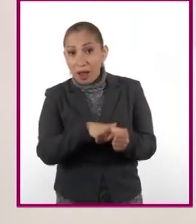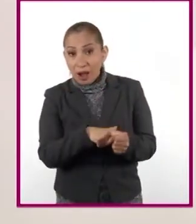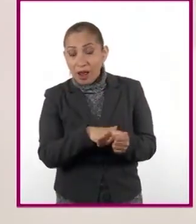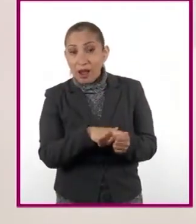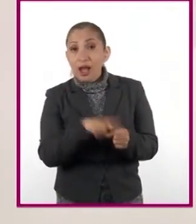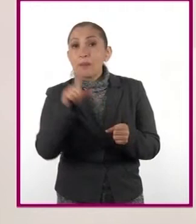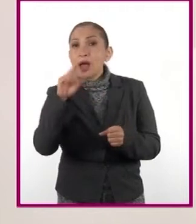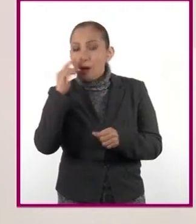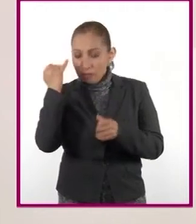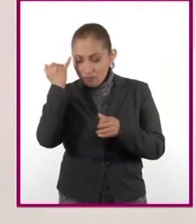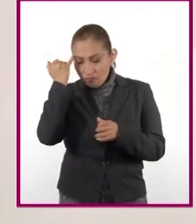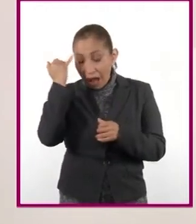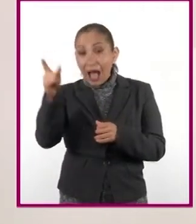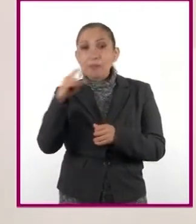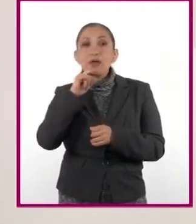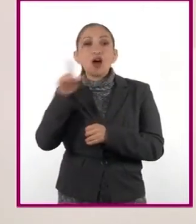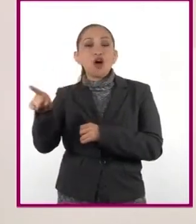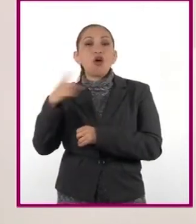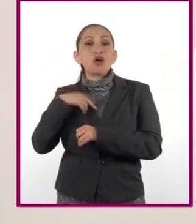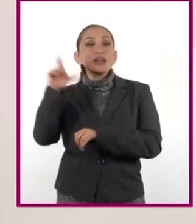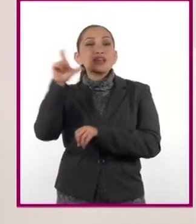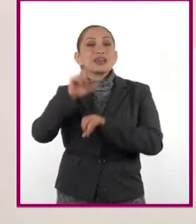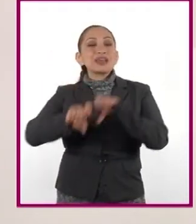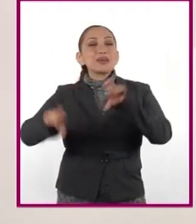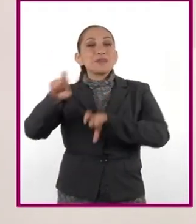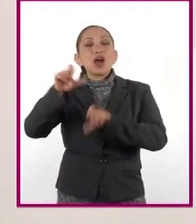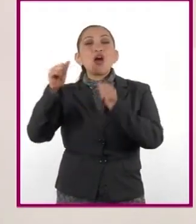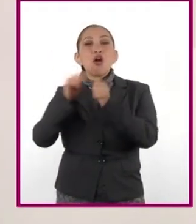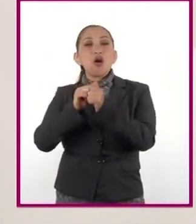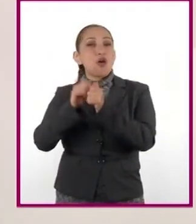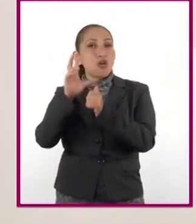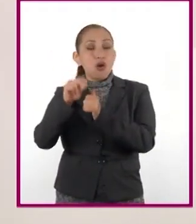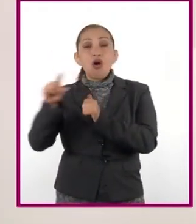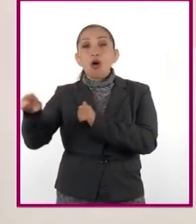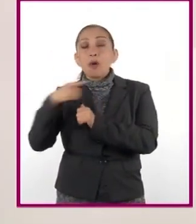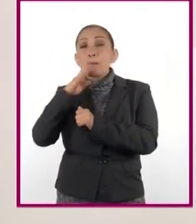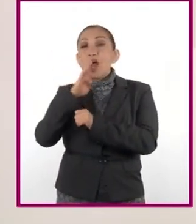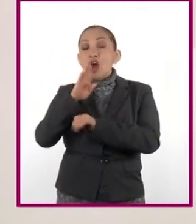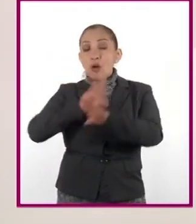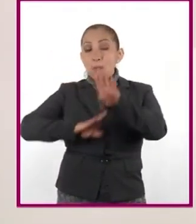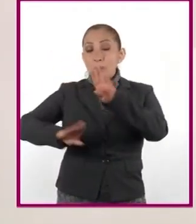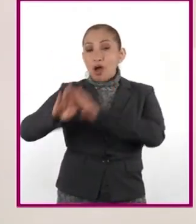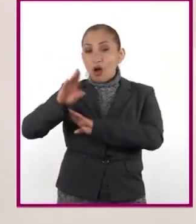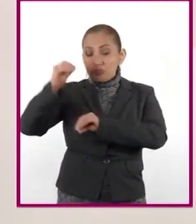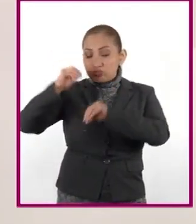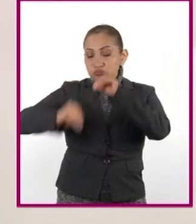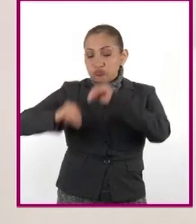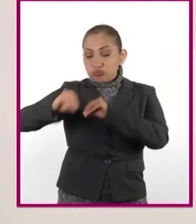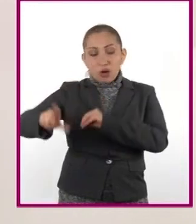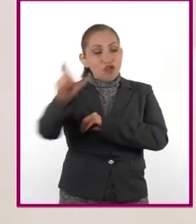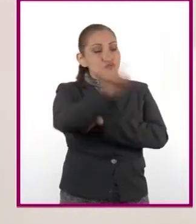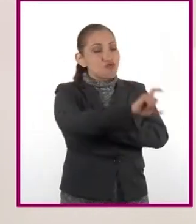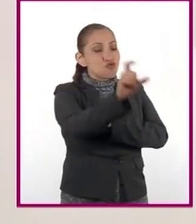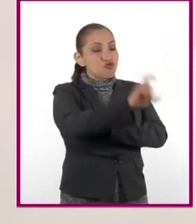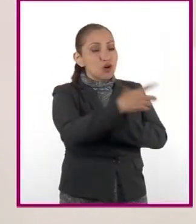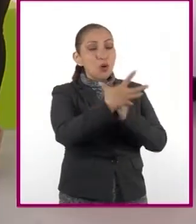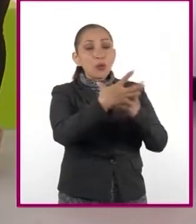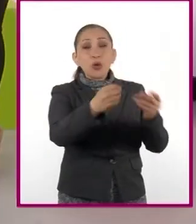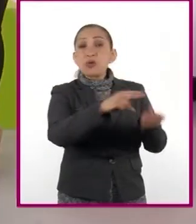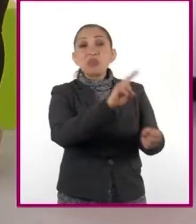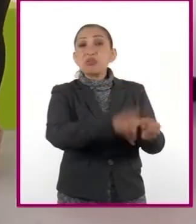son elaborados a base de compuestos orgánicos que se pueden reintegrar al entorno de manera